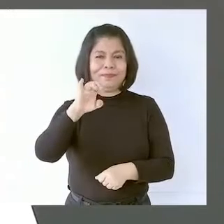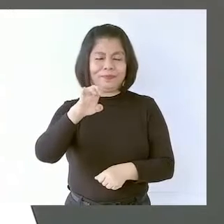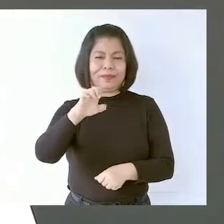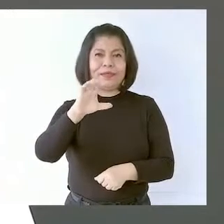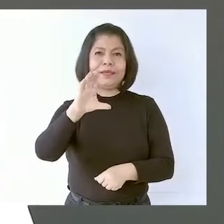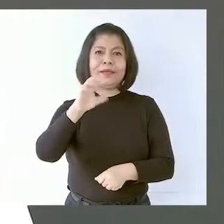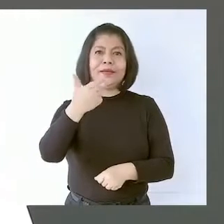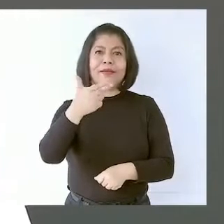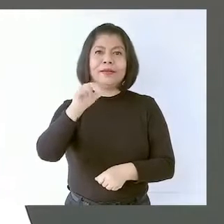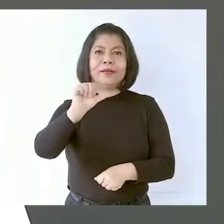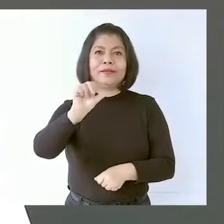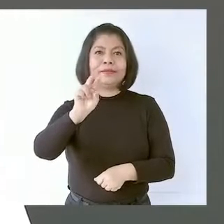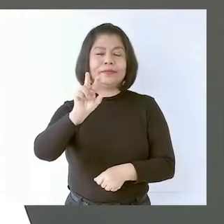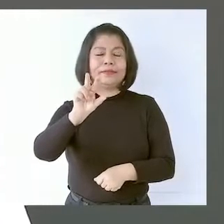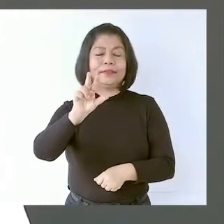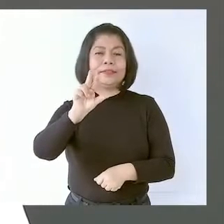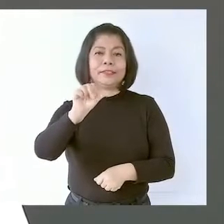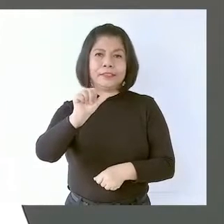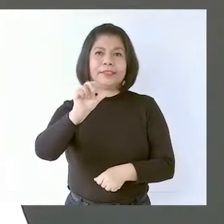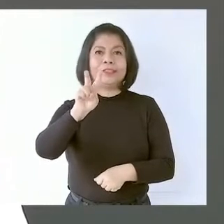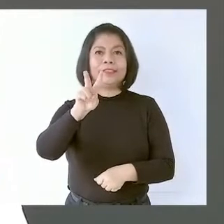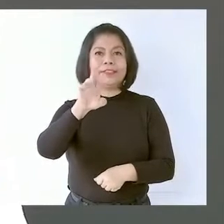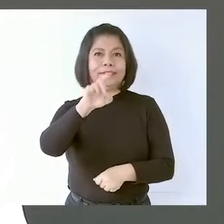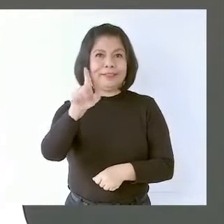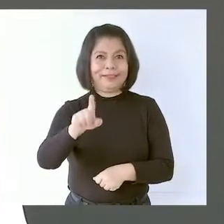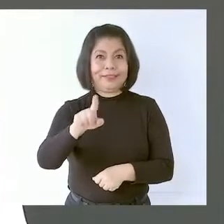todo lo que hace Daniel.